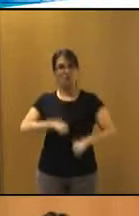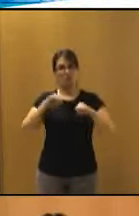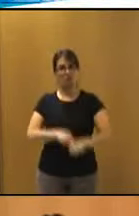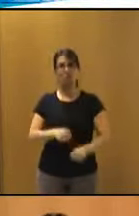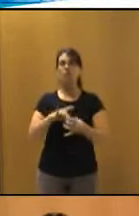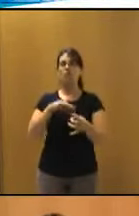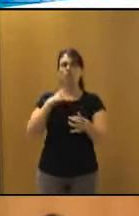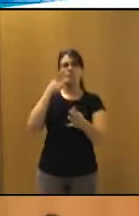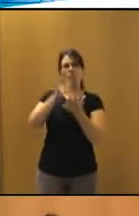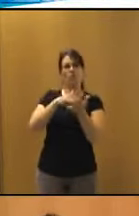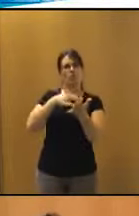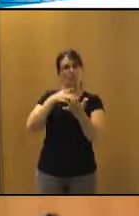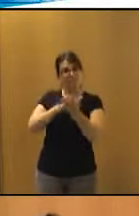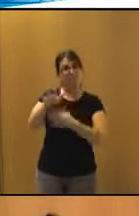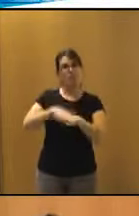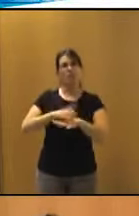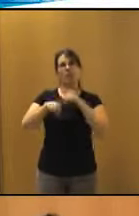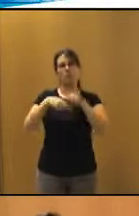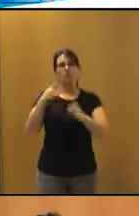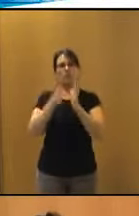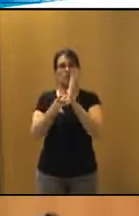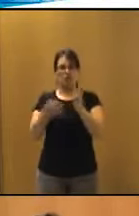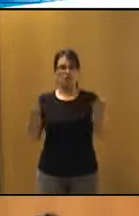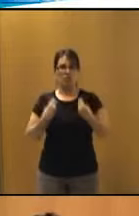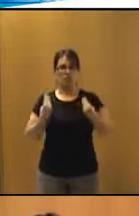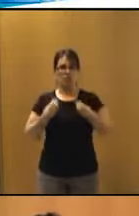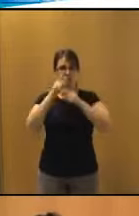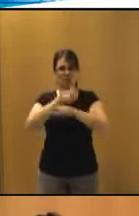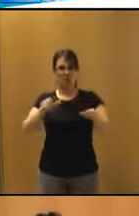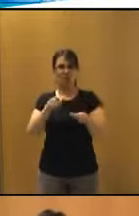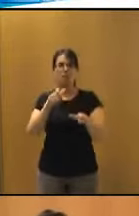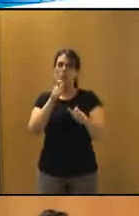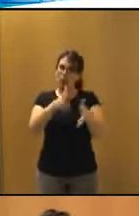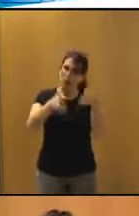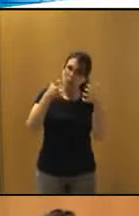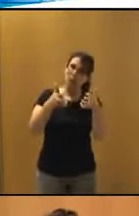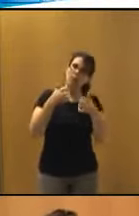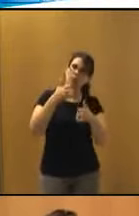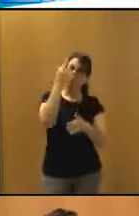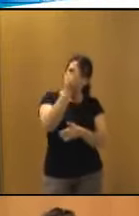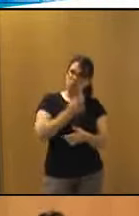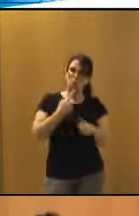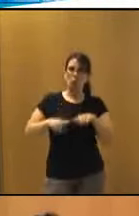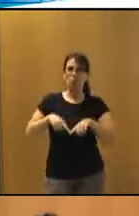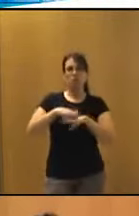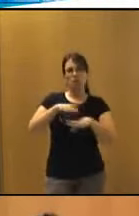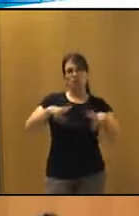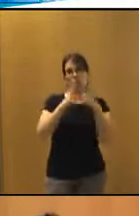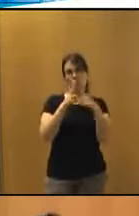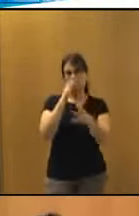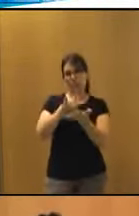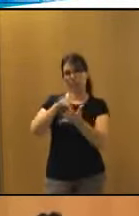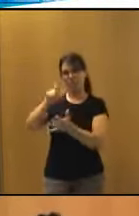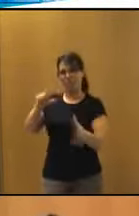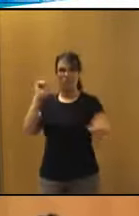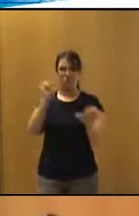mayores contribuye a la calidad de vida de las mismas, ¿no? O sea, aparte de los beneficios para la sociedad en general que tiene